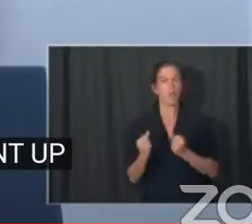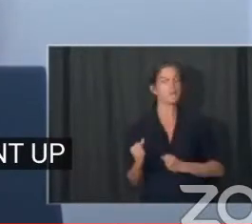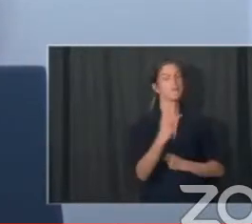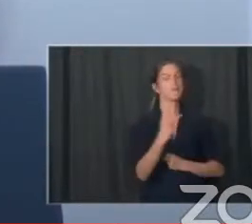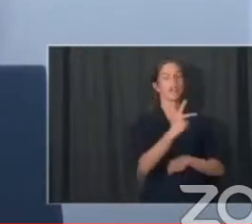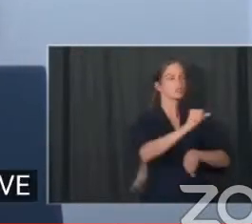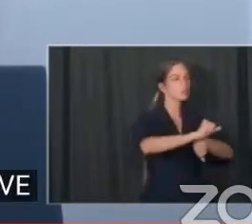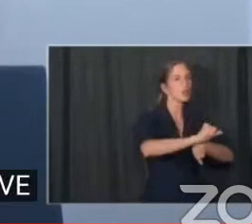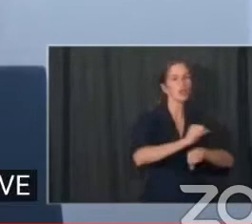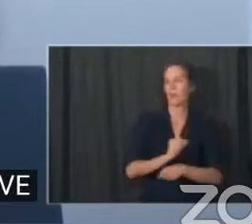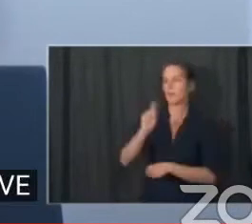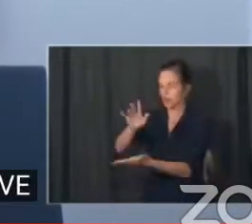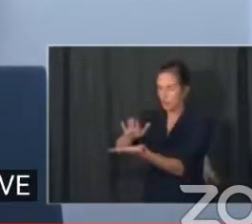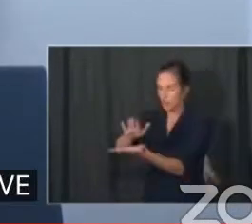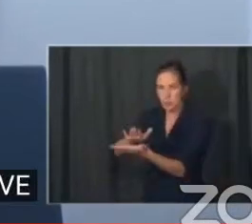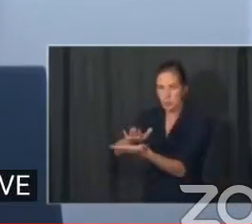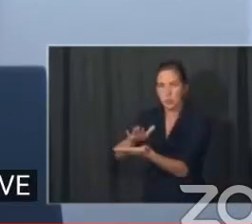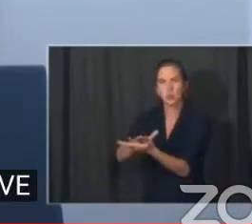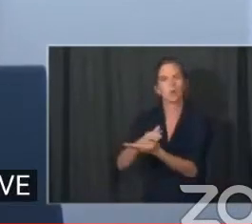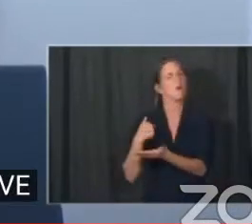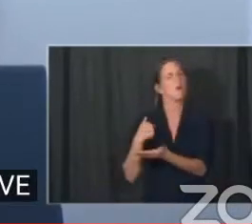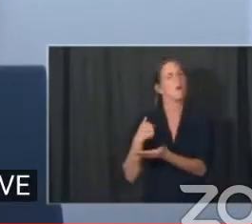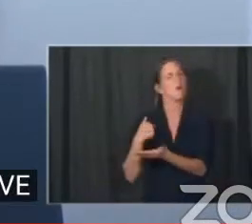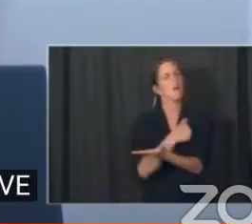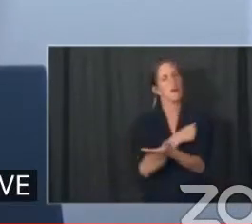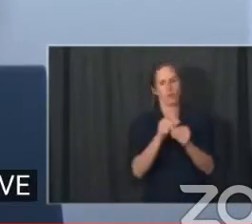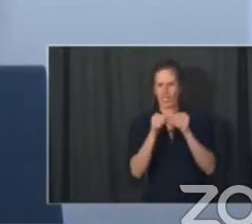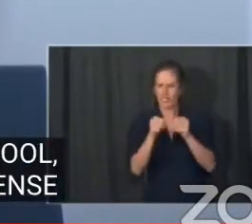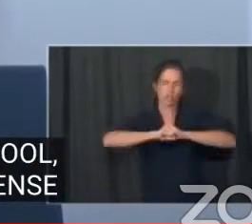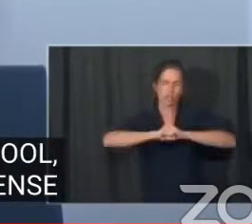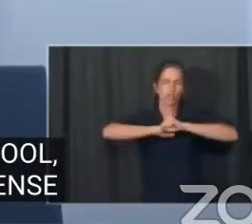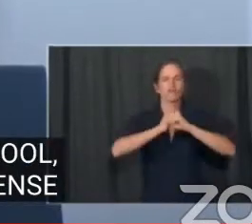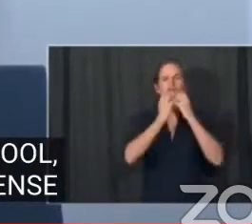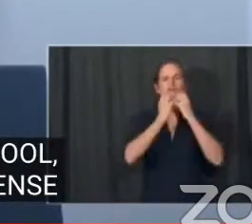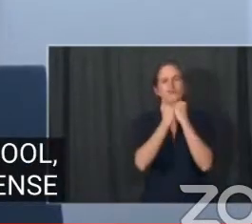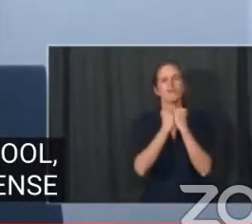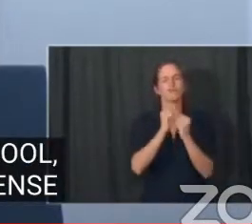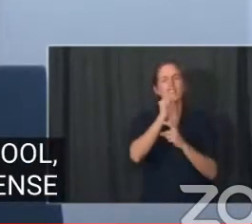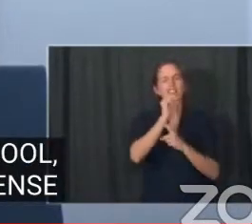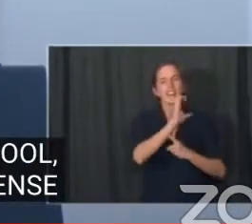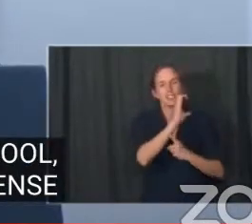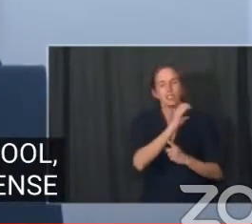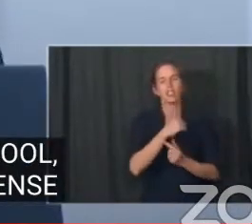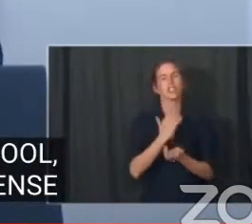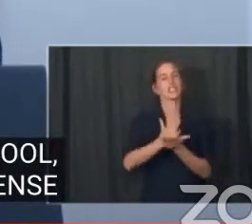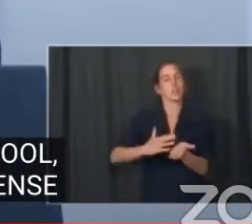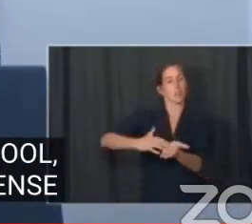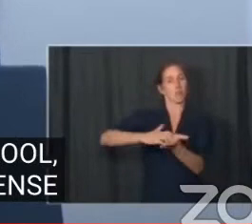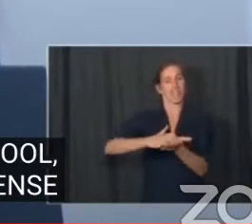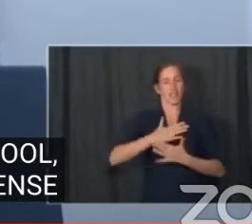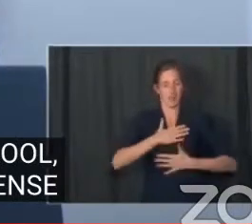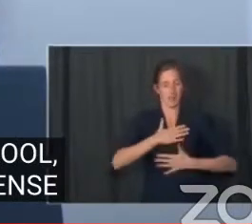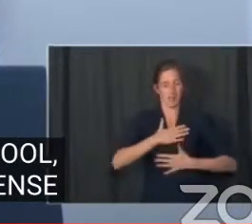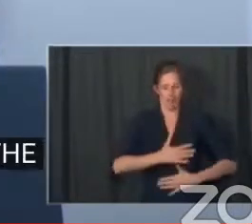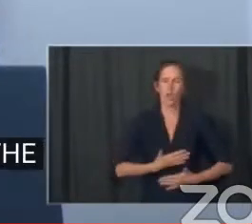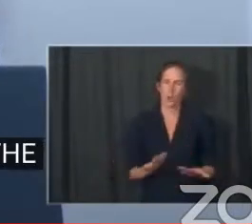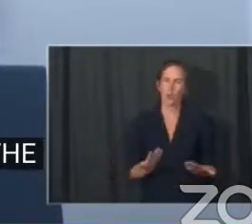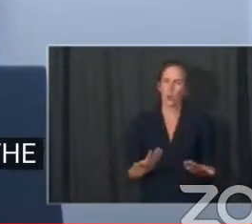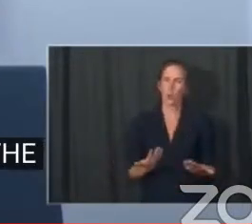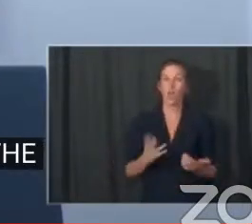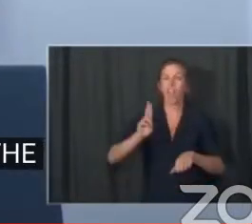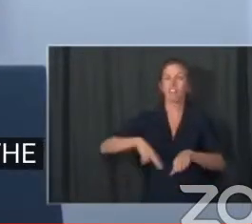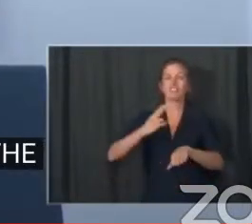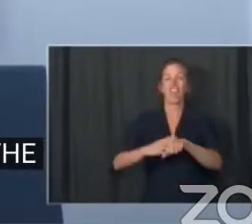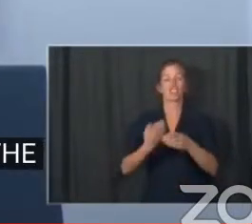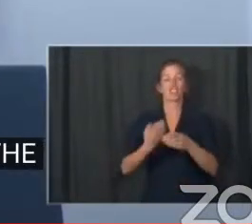hemos disminuido mucho y en combinación de todos estos hechos, Queremos que volvamos al